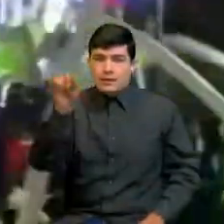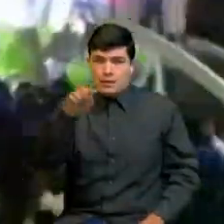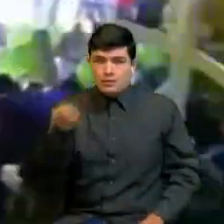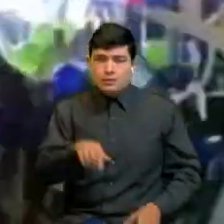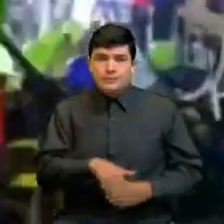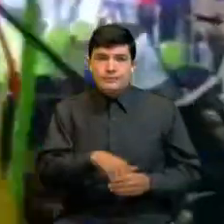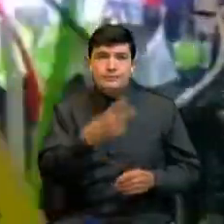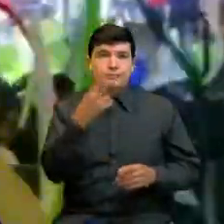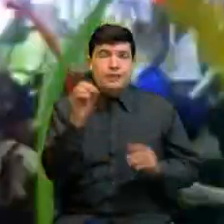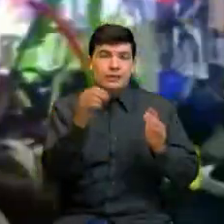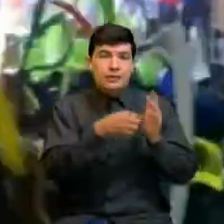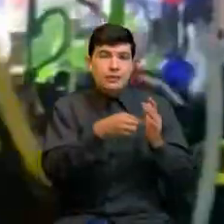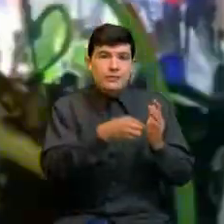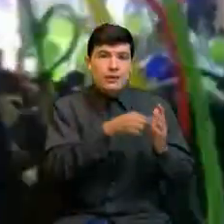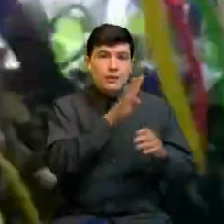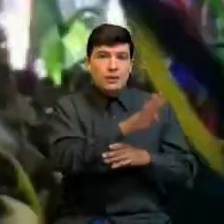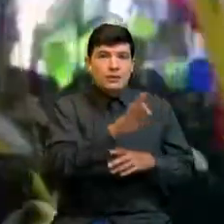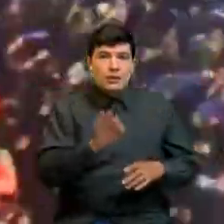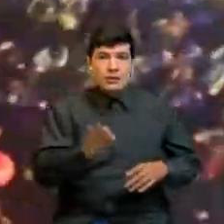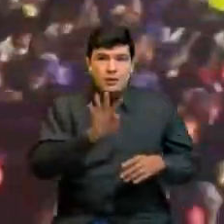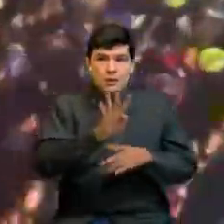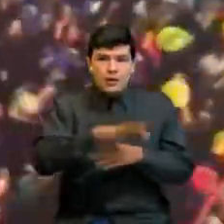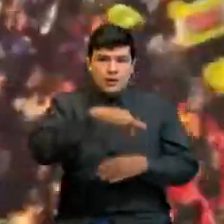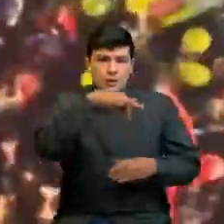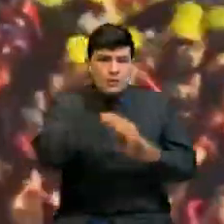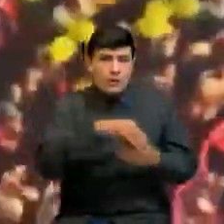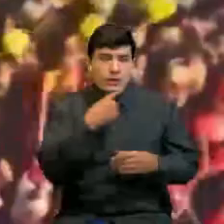Con 20.434 votos, un